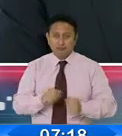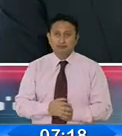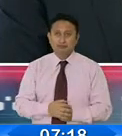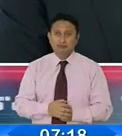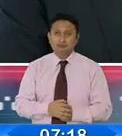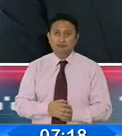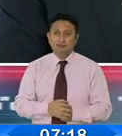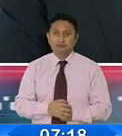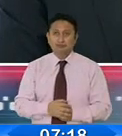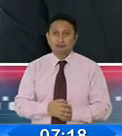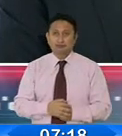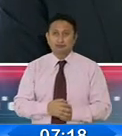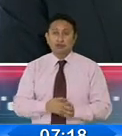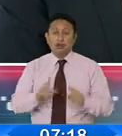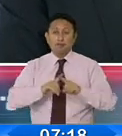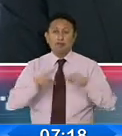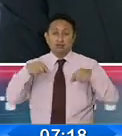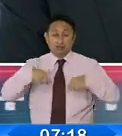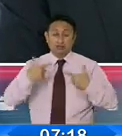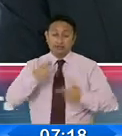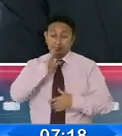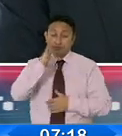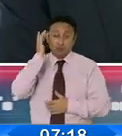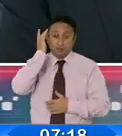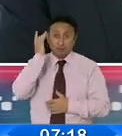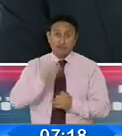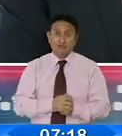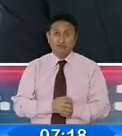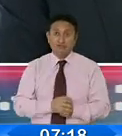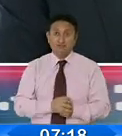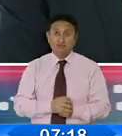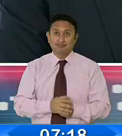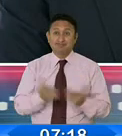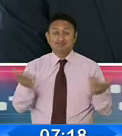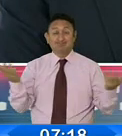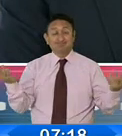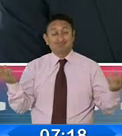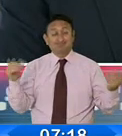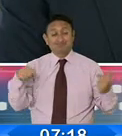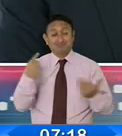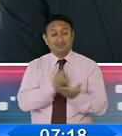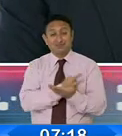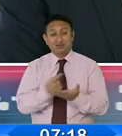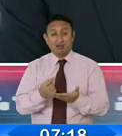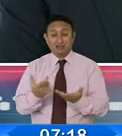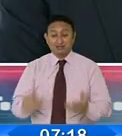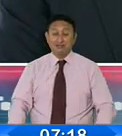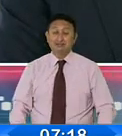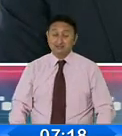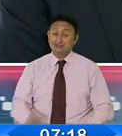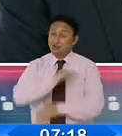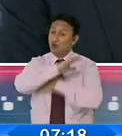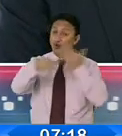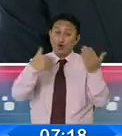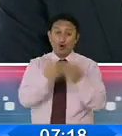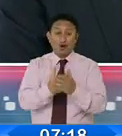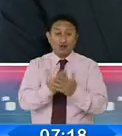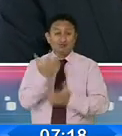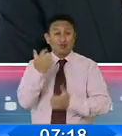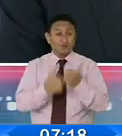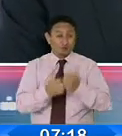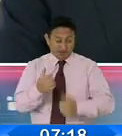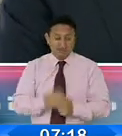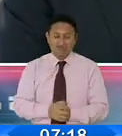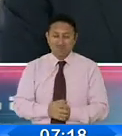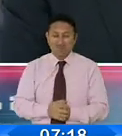pero no deja de preocuparnos. Premonitorio de las semanas que estamos viviendo, secretario, vaya que está movido todo esto. A ver, entramos